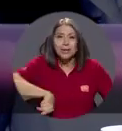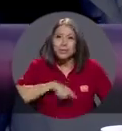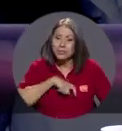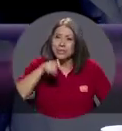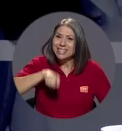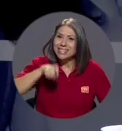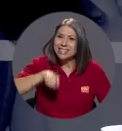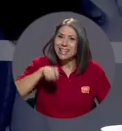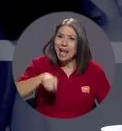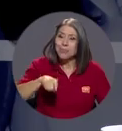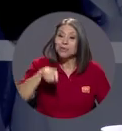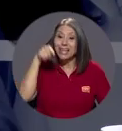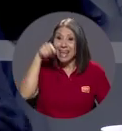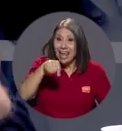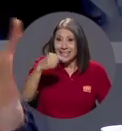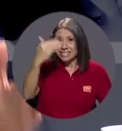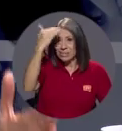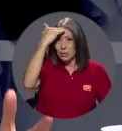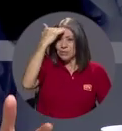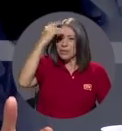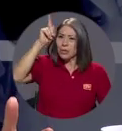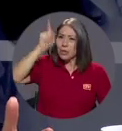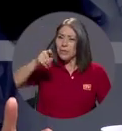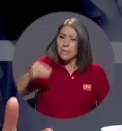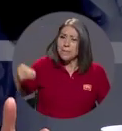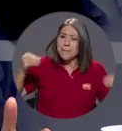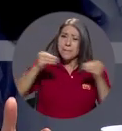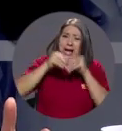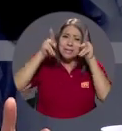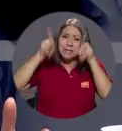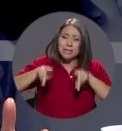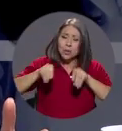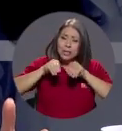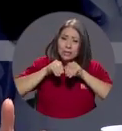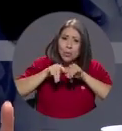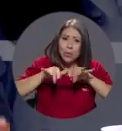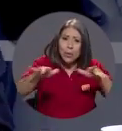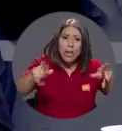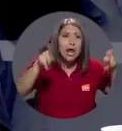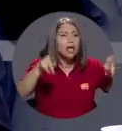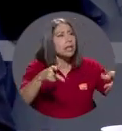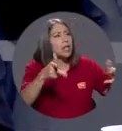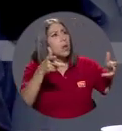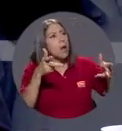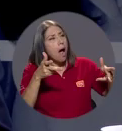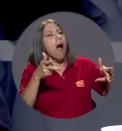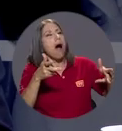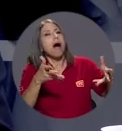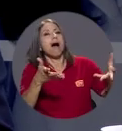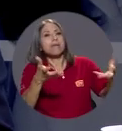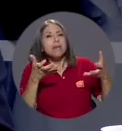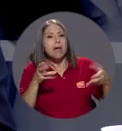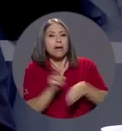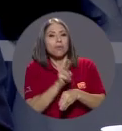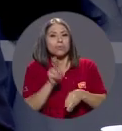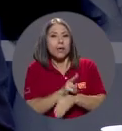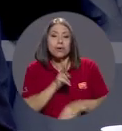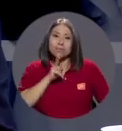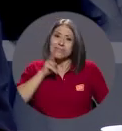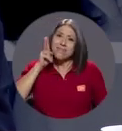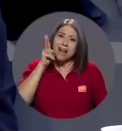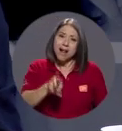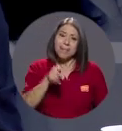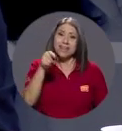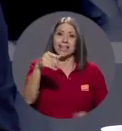que necesitamos es llevar esa masa crítica mucho más allá y que la gente lo quiera usar, que realmente